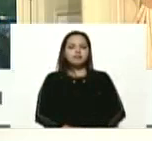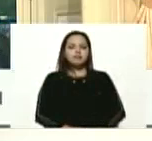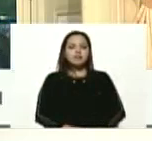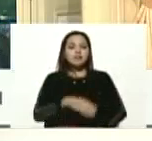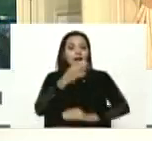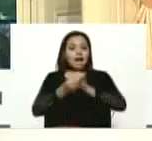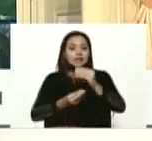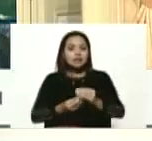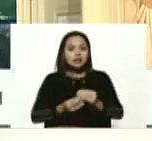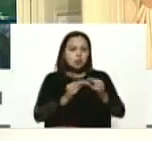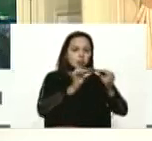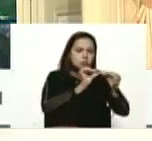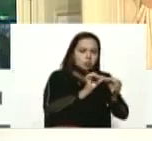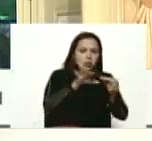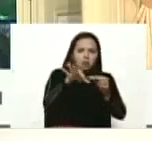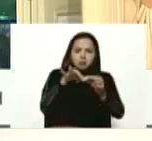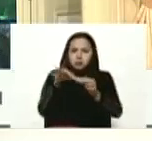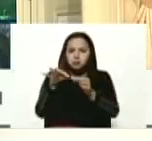creando las piezas nosotros,